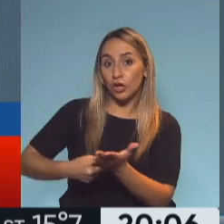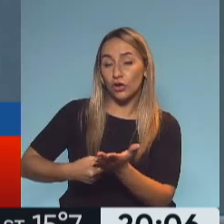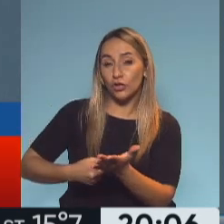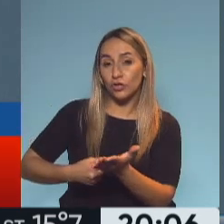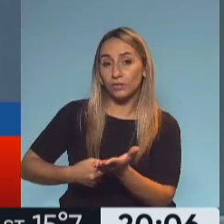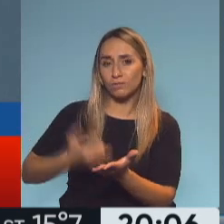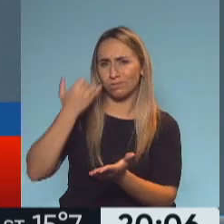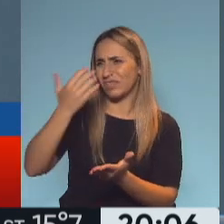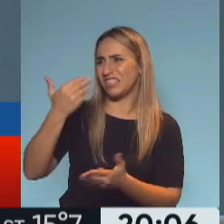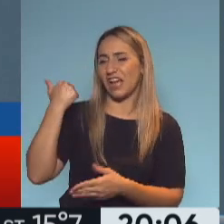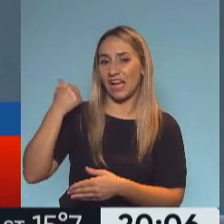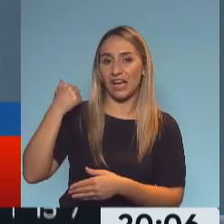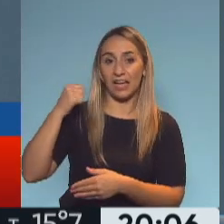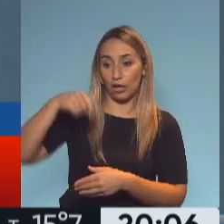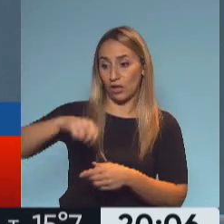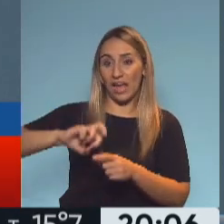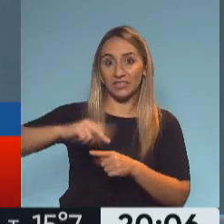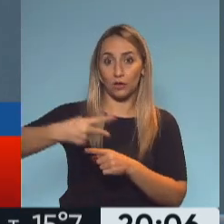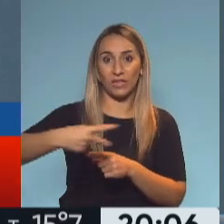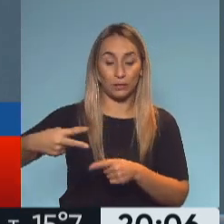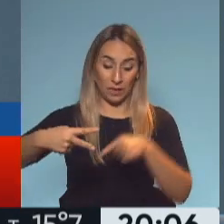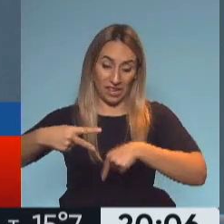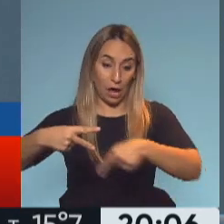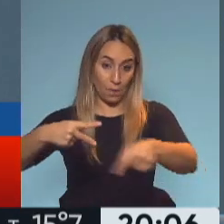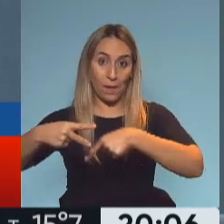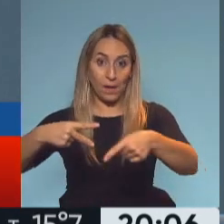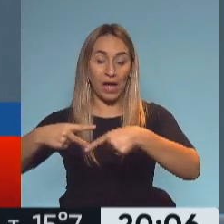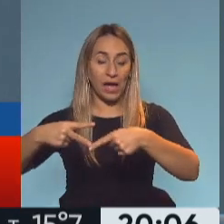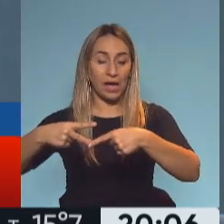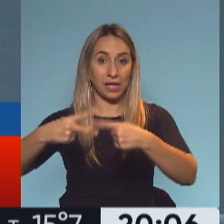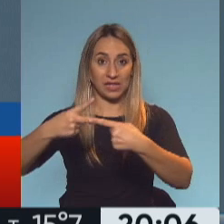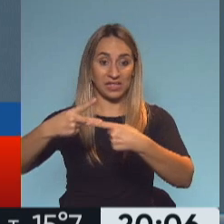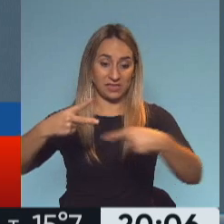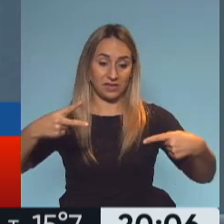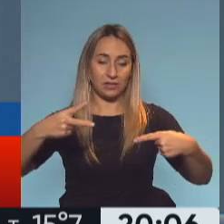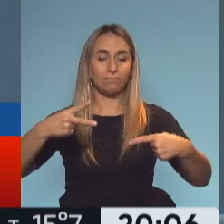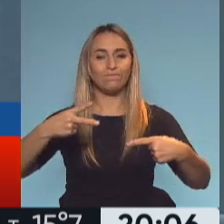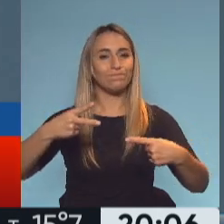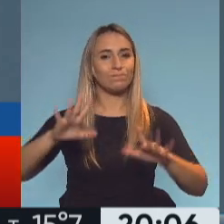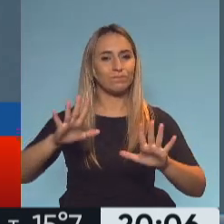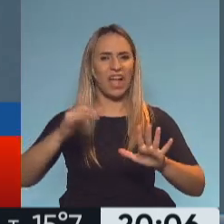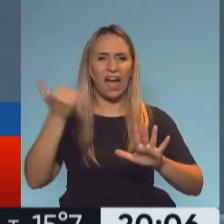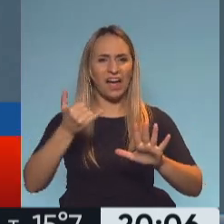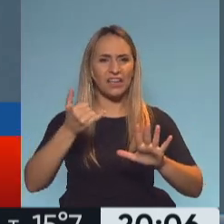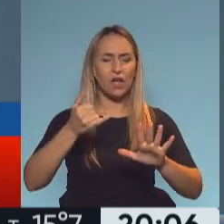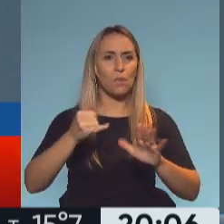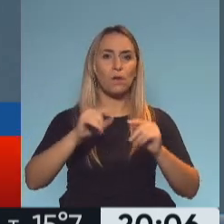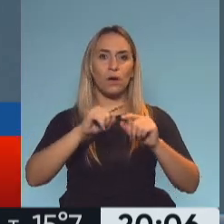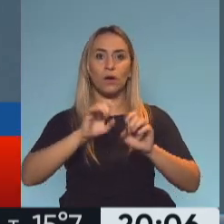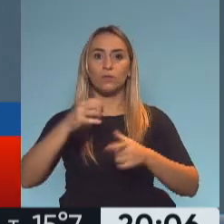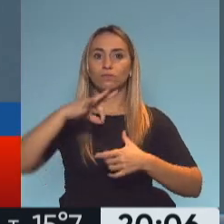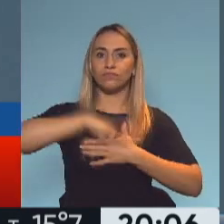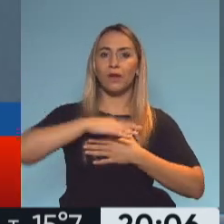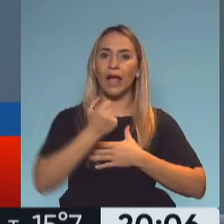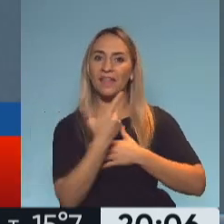tomaron ya. Esta semana se va a cumplir la segunda semana. Plantea un escenario de estabilidad, pero altísimo.